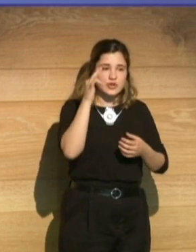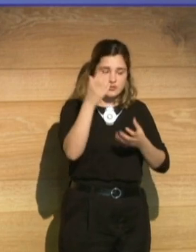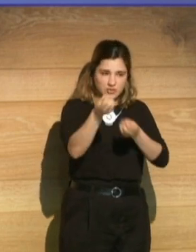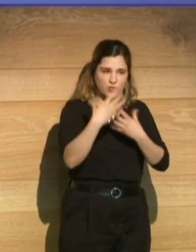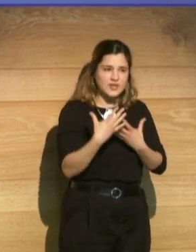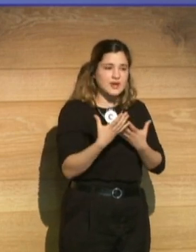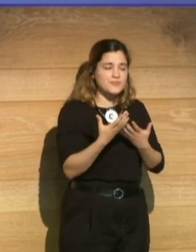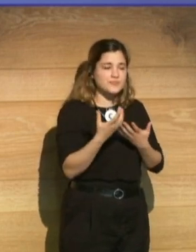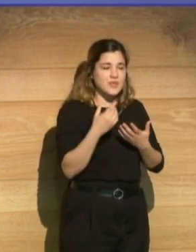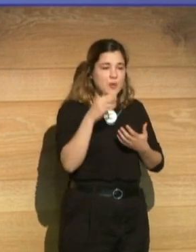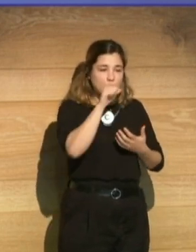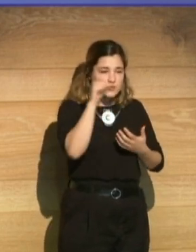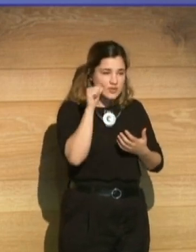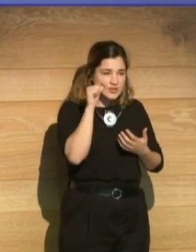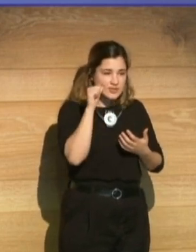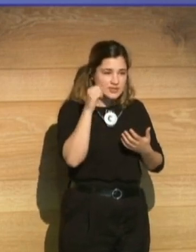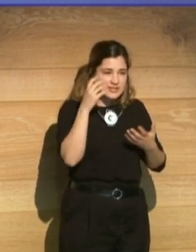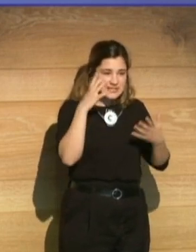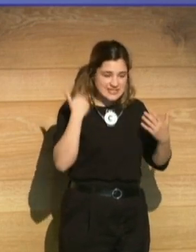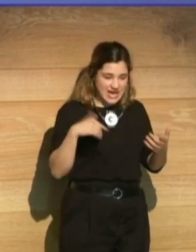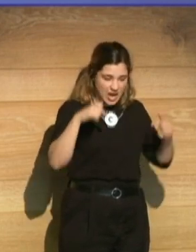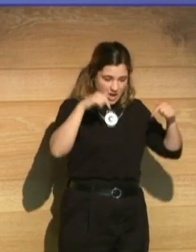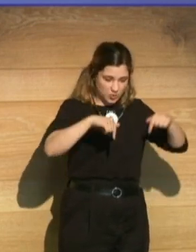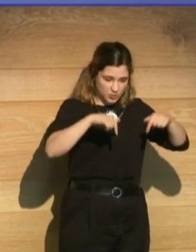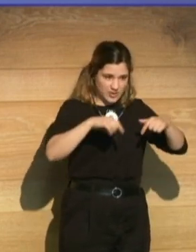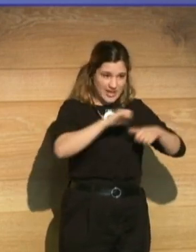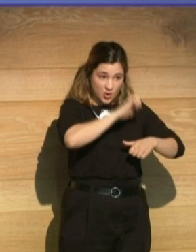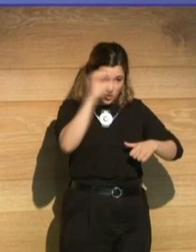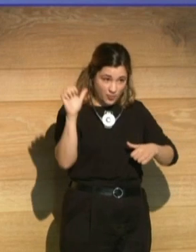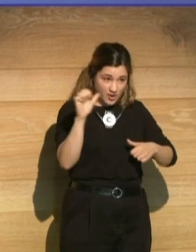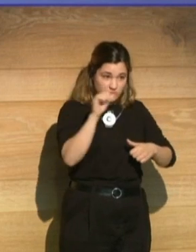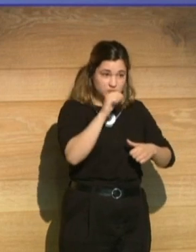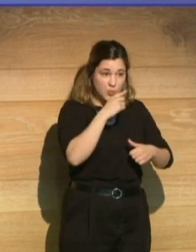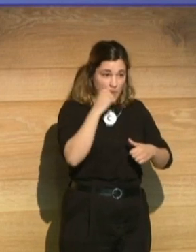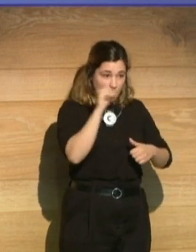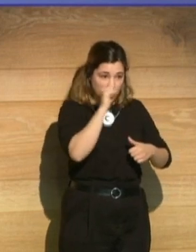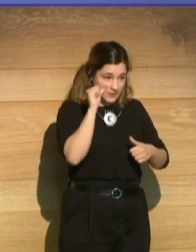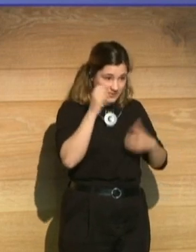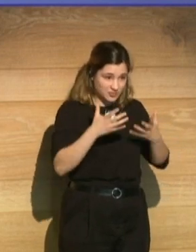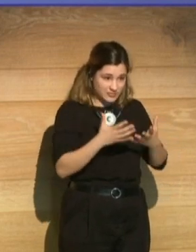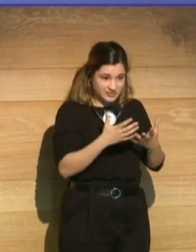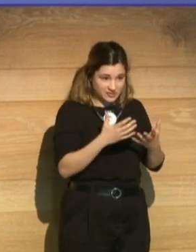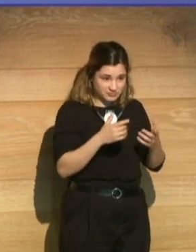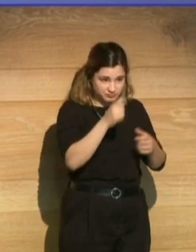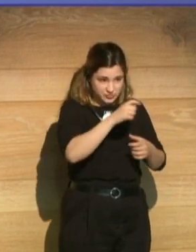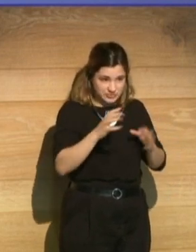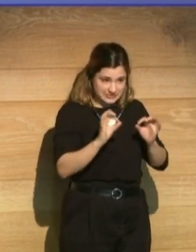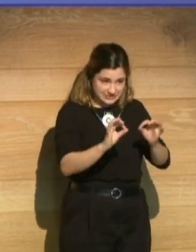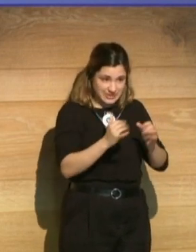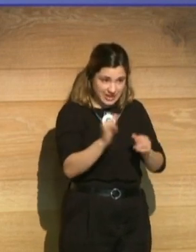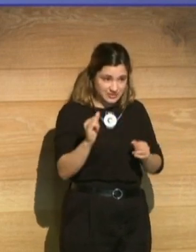es Mussolini ya hay o líderes mussolinizados en Europa, y que sin embargo el acento lo tenemos que poner también en la